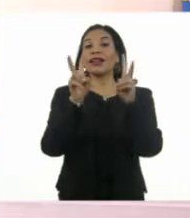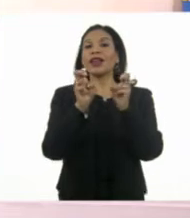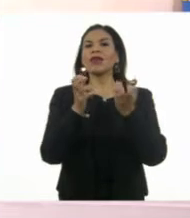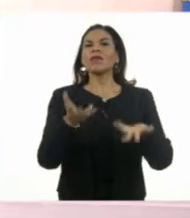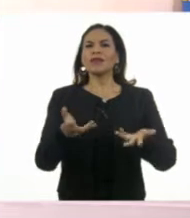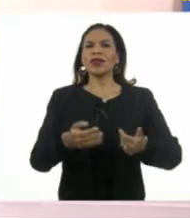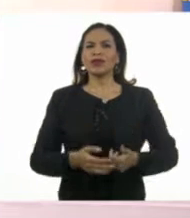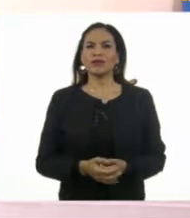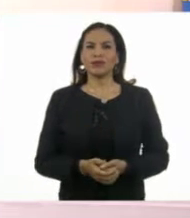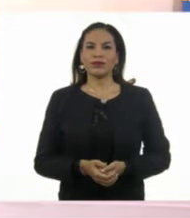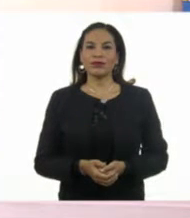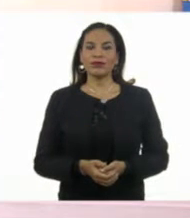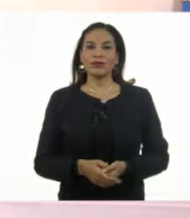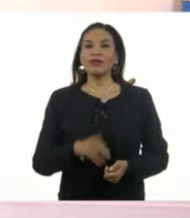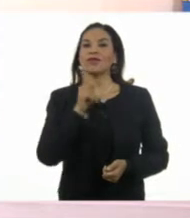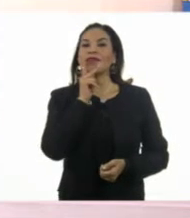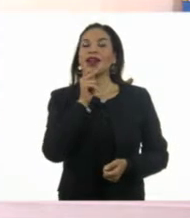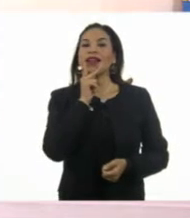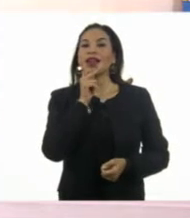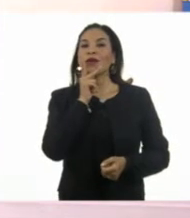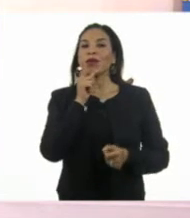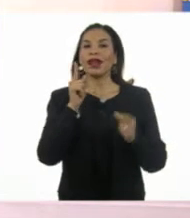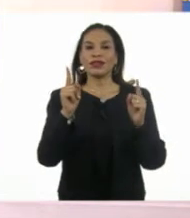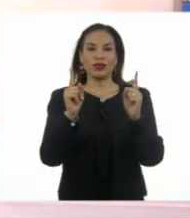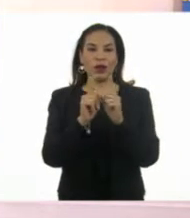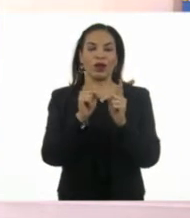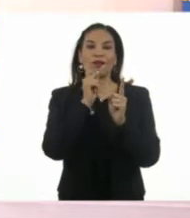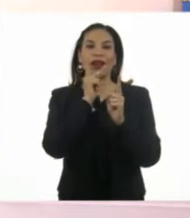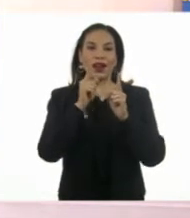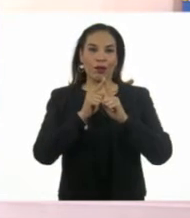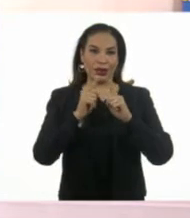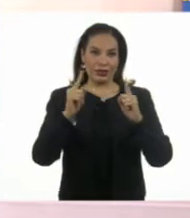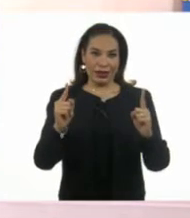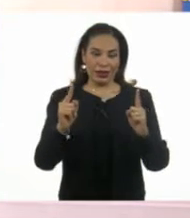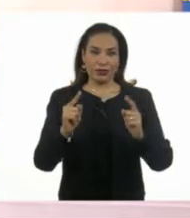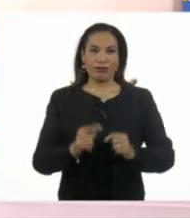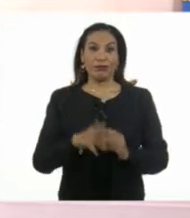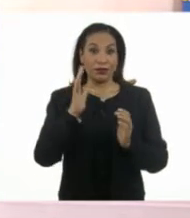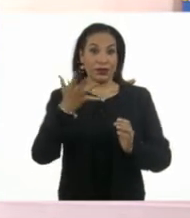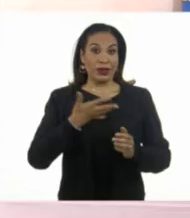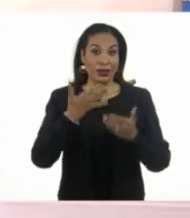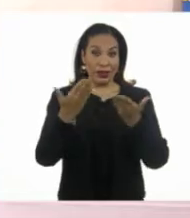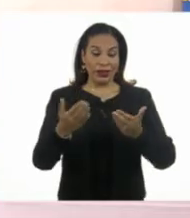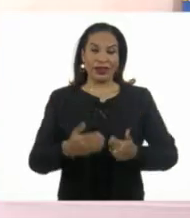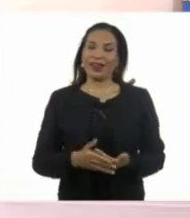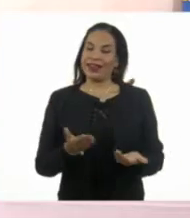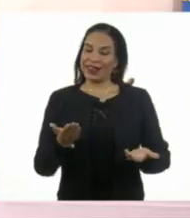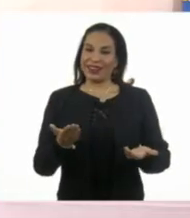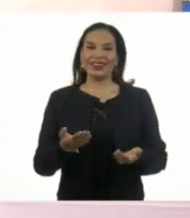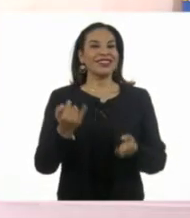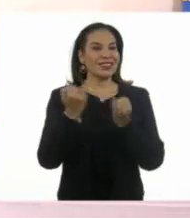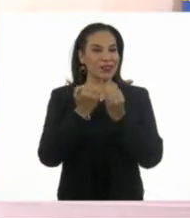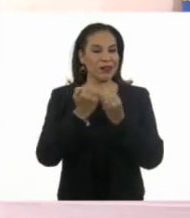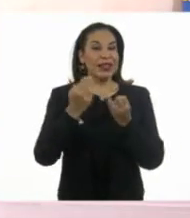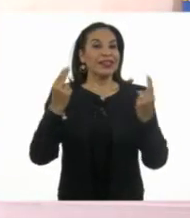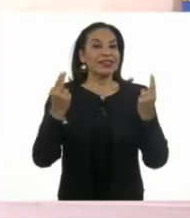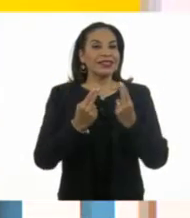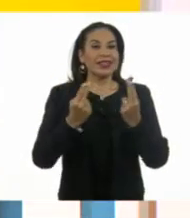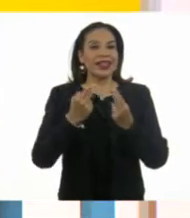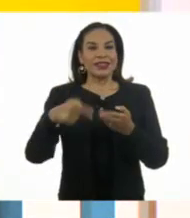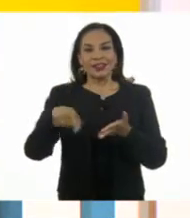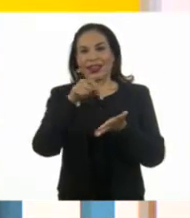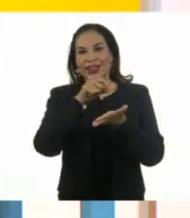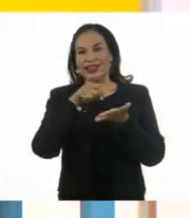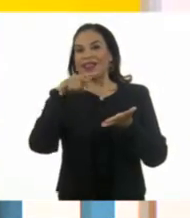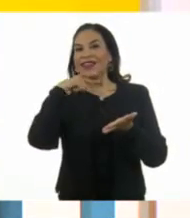dice, palabras cortas y largas. ¿Ya lo tienen? Ah, también van a necesitar su